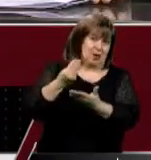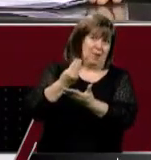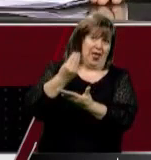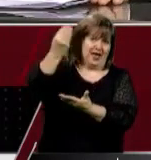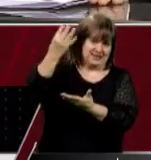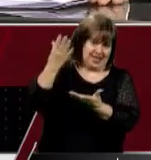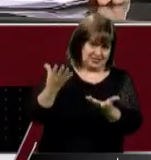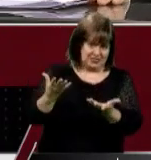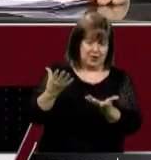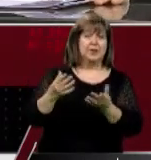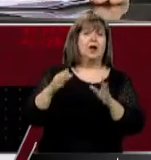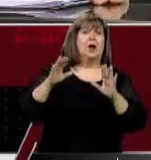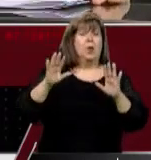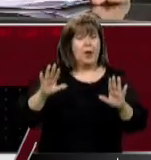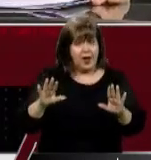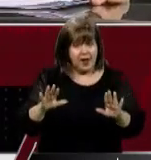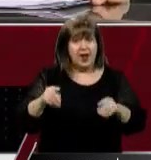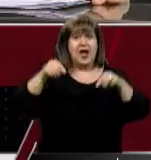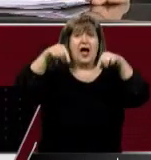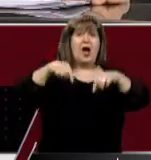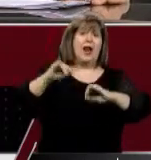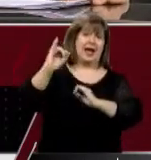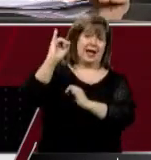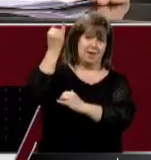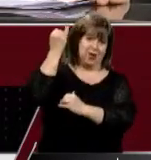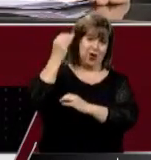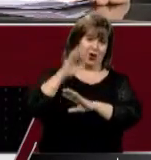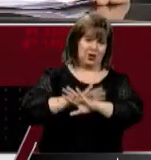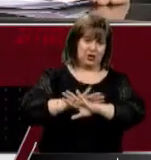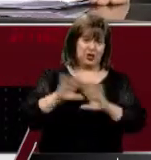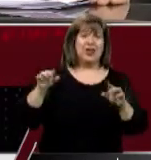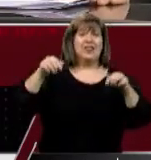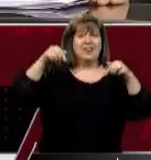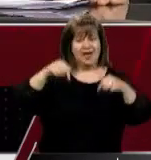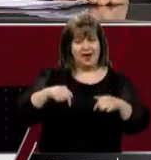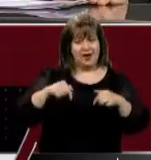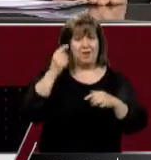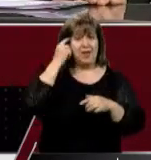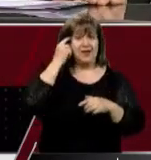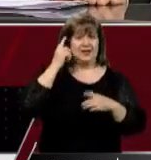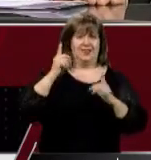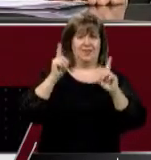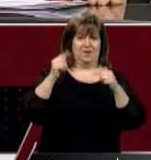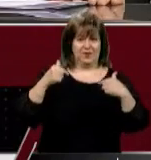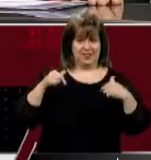campeonato, listo, ya está la energía puesta para que eso pase. Así que hay que focalizarse en eso.